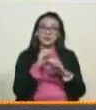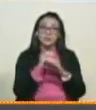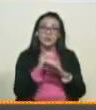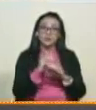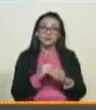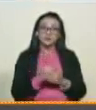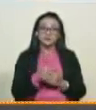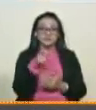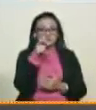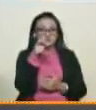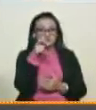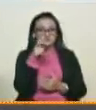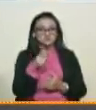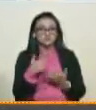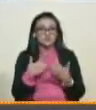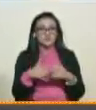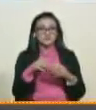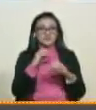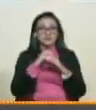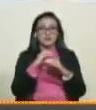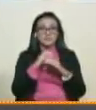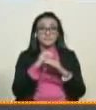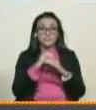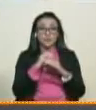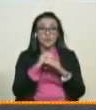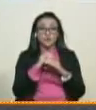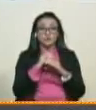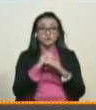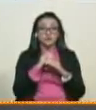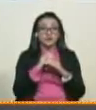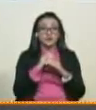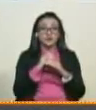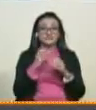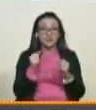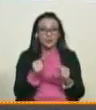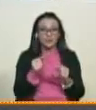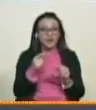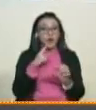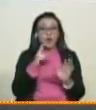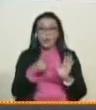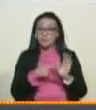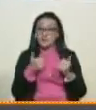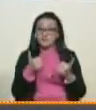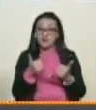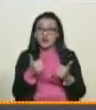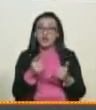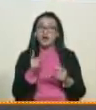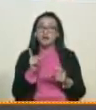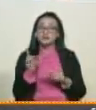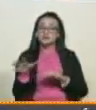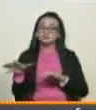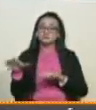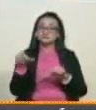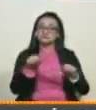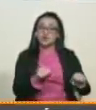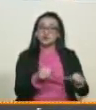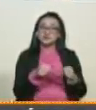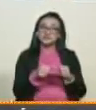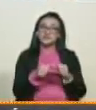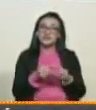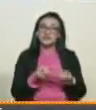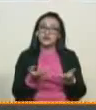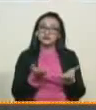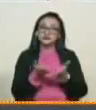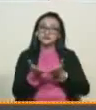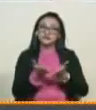valores, a aquella empresa de transporte de valores que incumpla o que cometa irregularidad. Bueno, vamos a hacer la ocupación temporal para seguir garantizando el